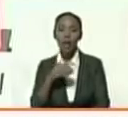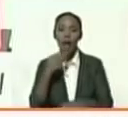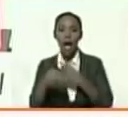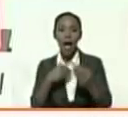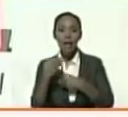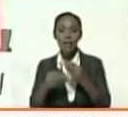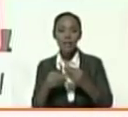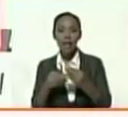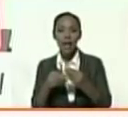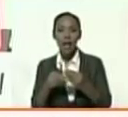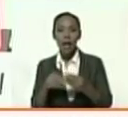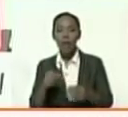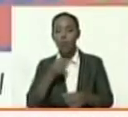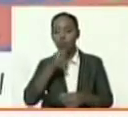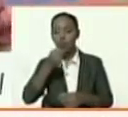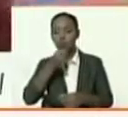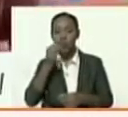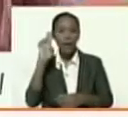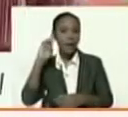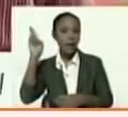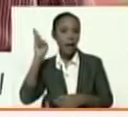por YBKE Mundial.